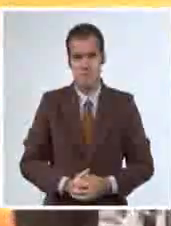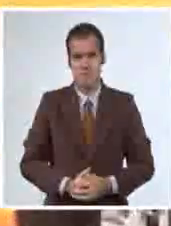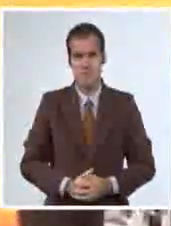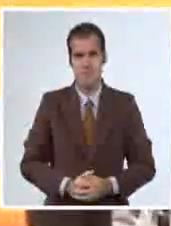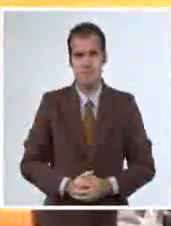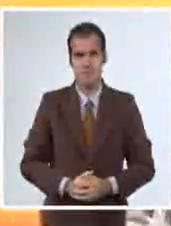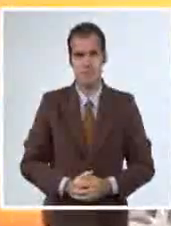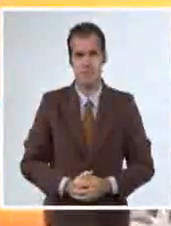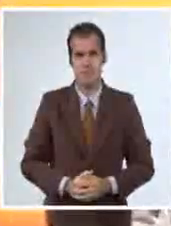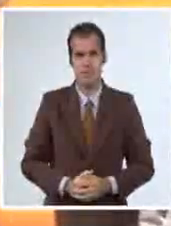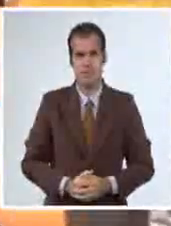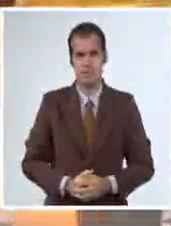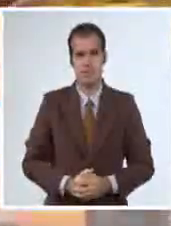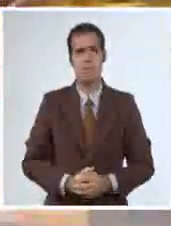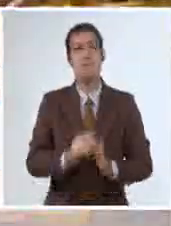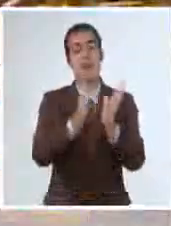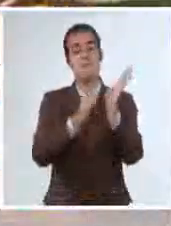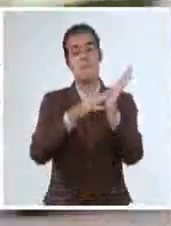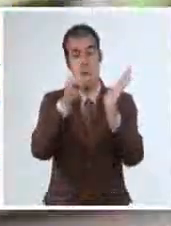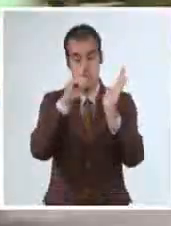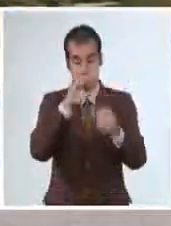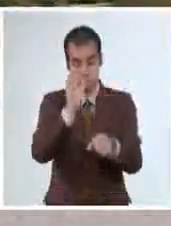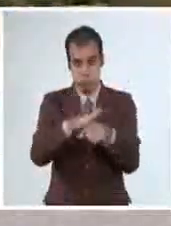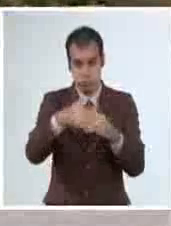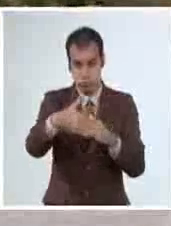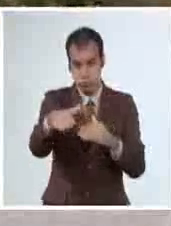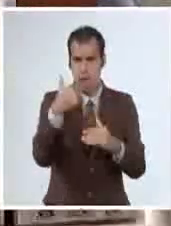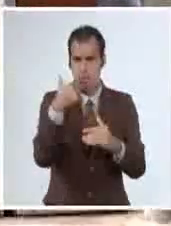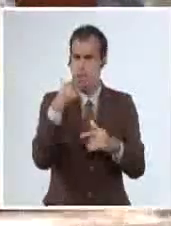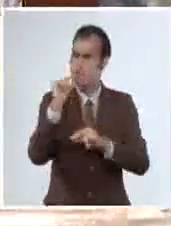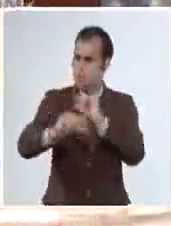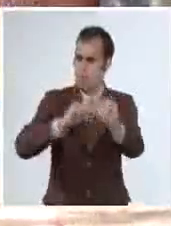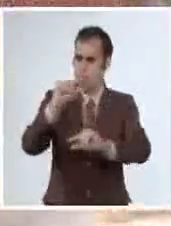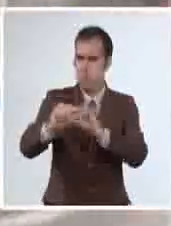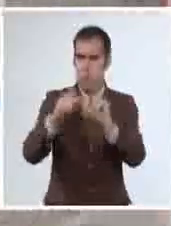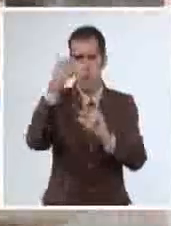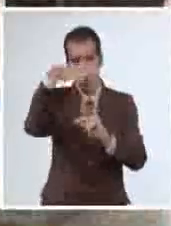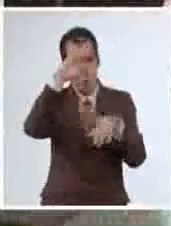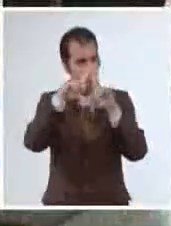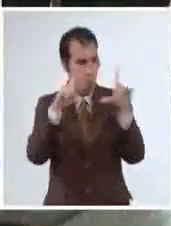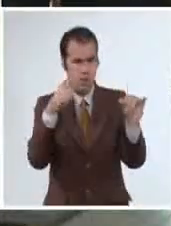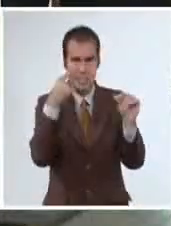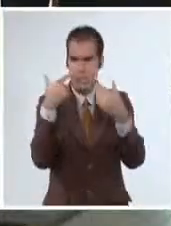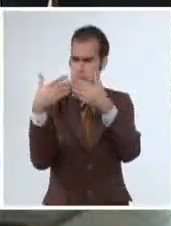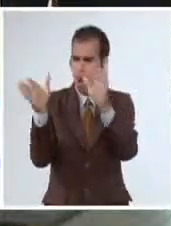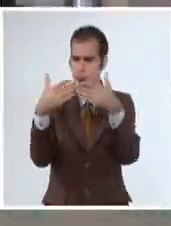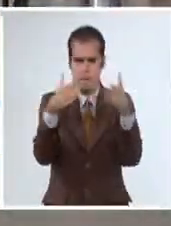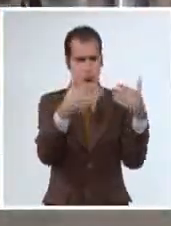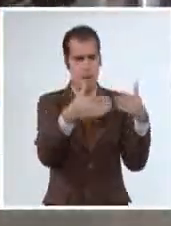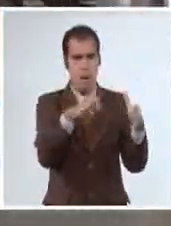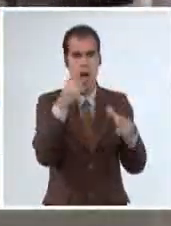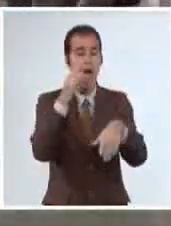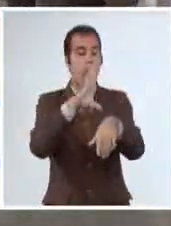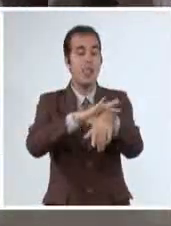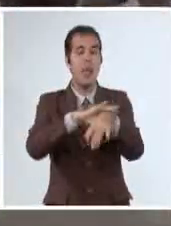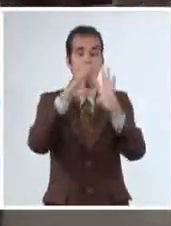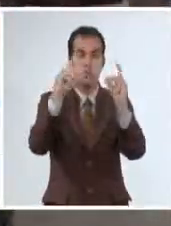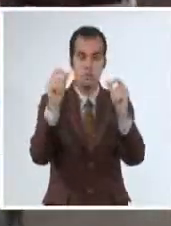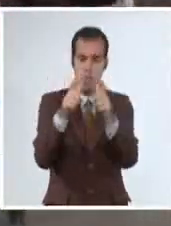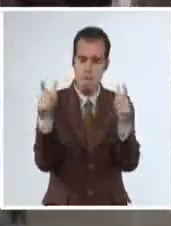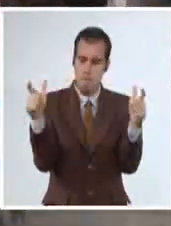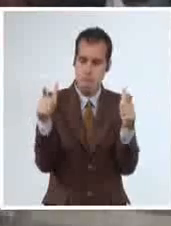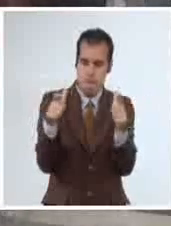Llega el mes de noviembre con anuncio de normalidad y todo dista de ser normal en el Caimán Rebelde. Bajan los números de la pandemia, comienzan a engrasarse